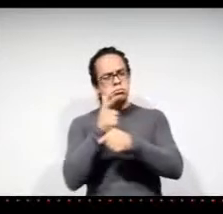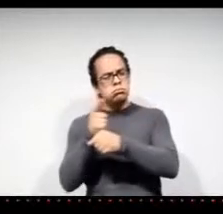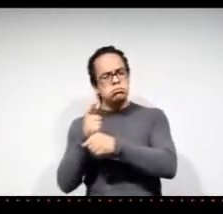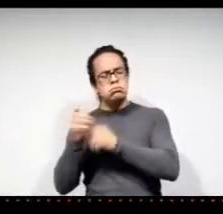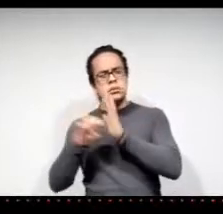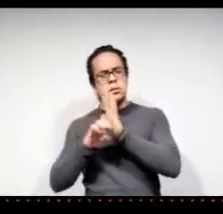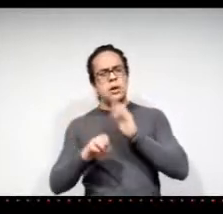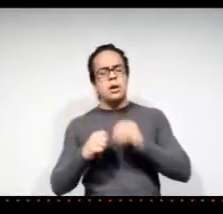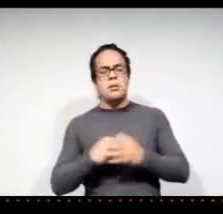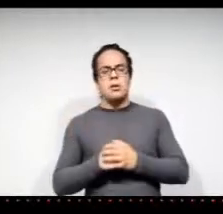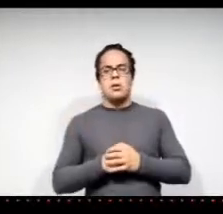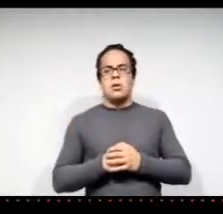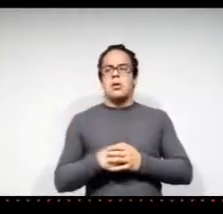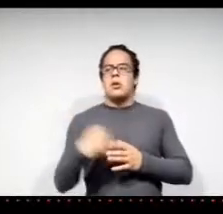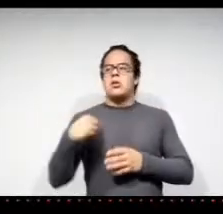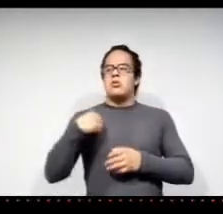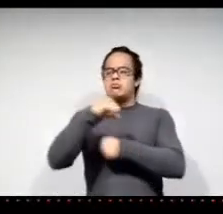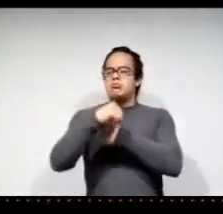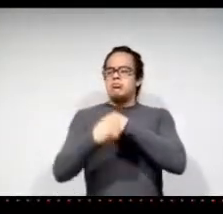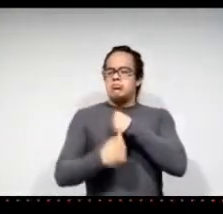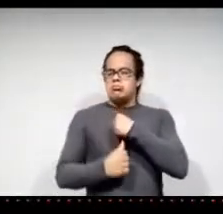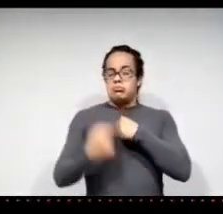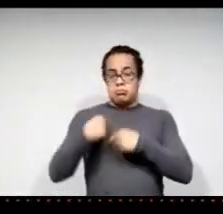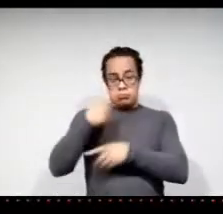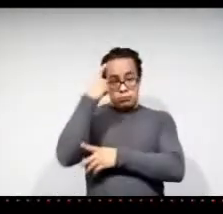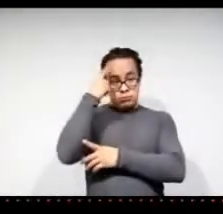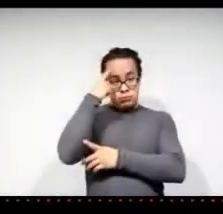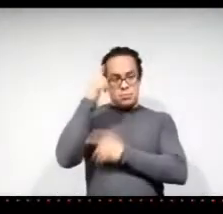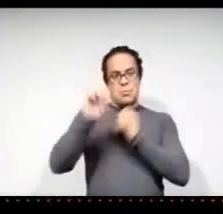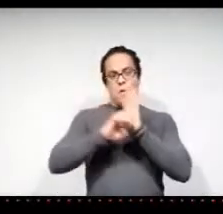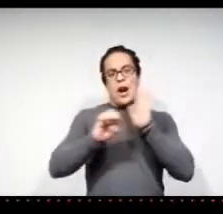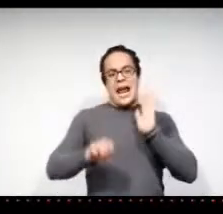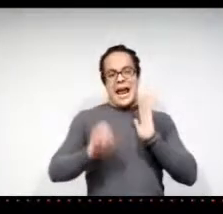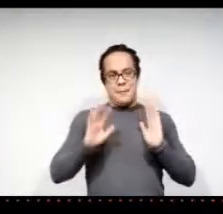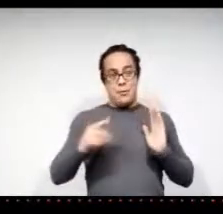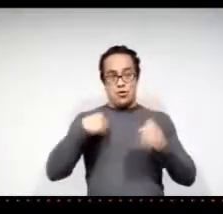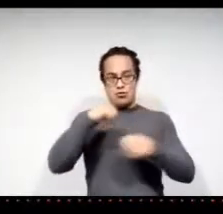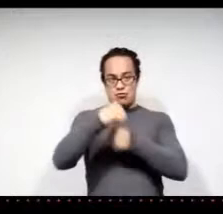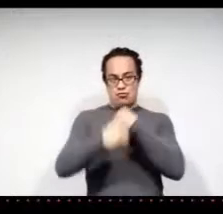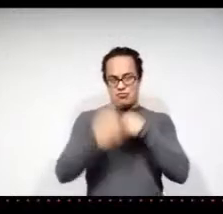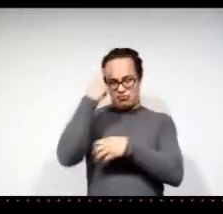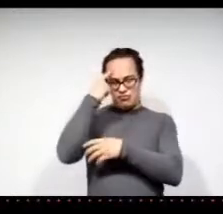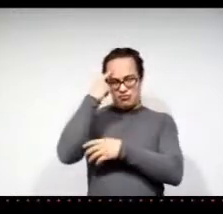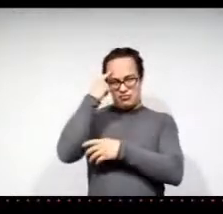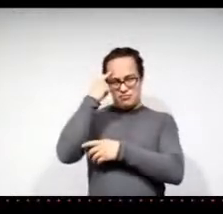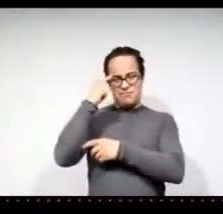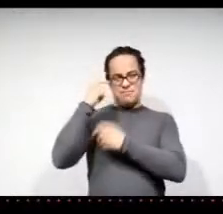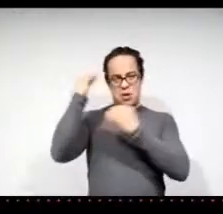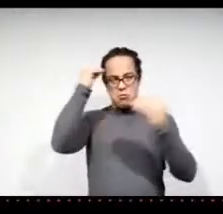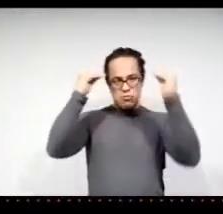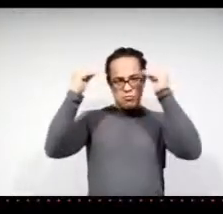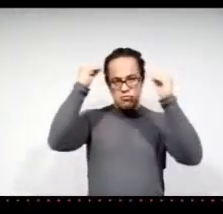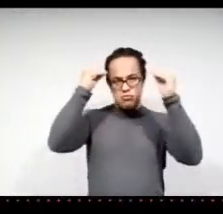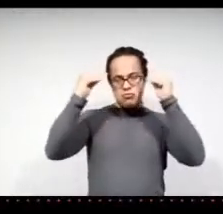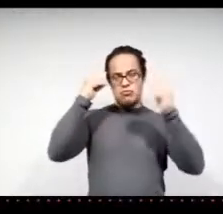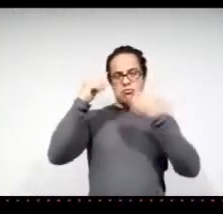que me opere el tumor cerebral un neurocirujano que solamente hizo la especialidad en línea, pues ahorita diría que no.